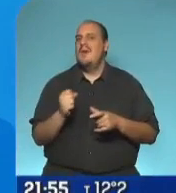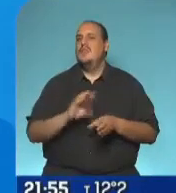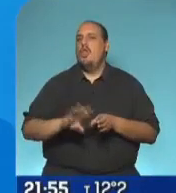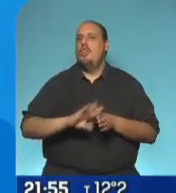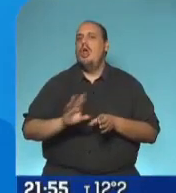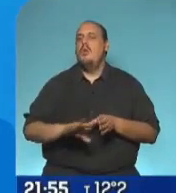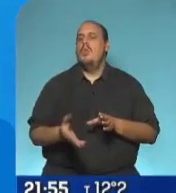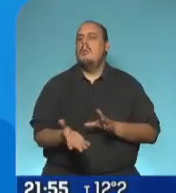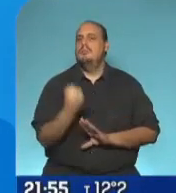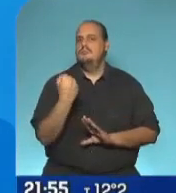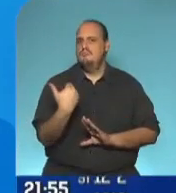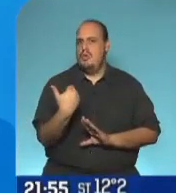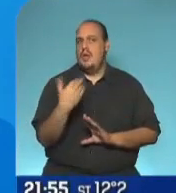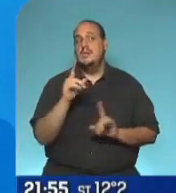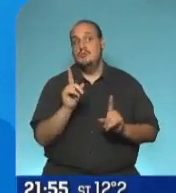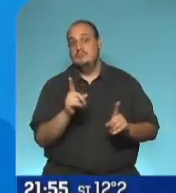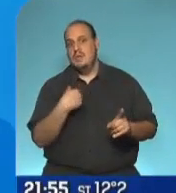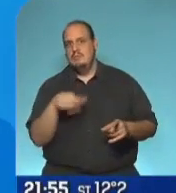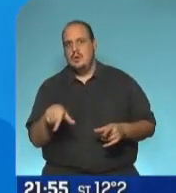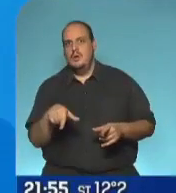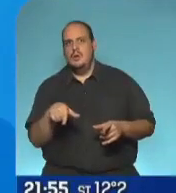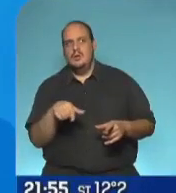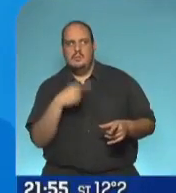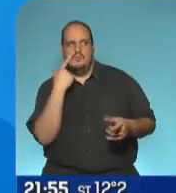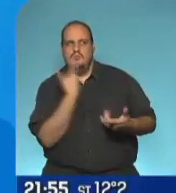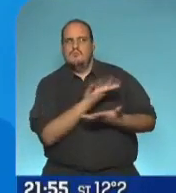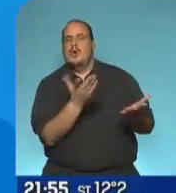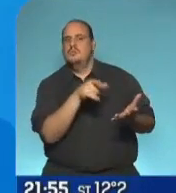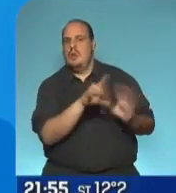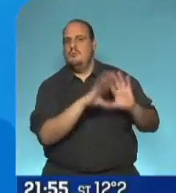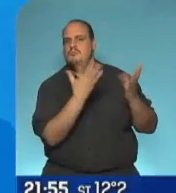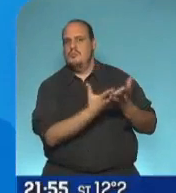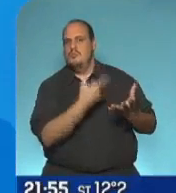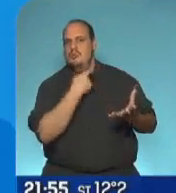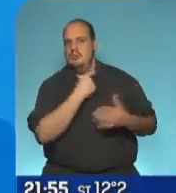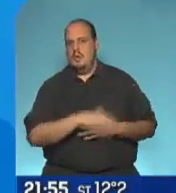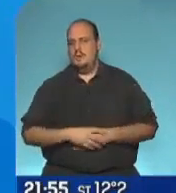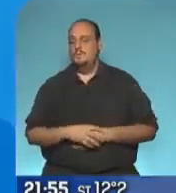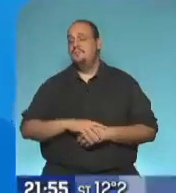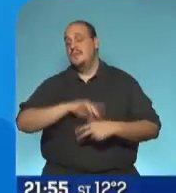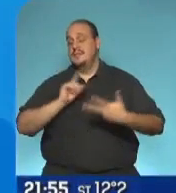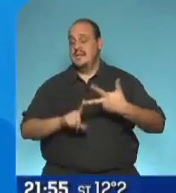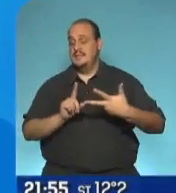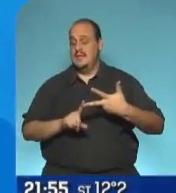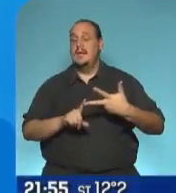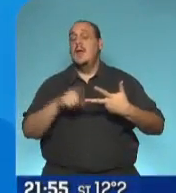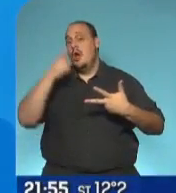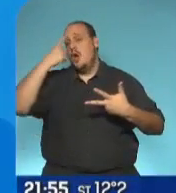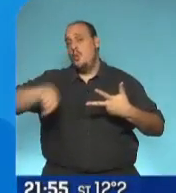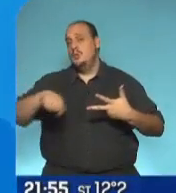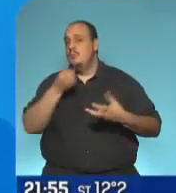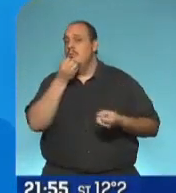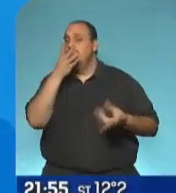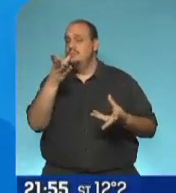lo que el gobierno, de cara a la renegociación de la deuda, quiere poder demostrar. Y ahora como tercera y última